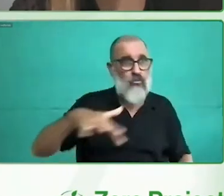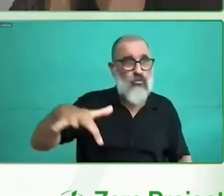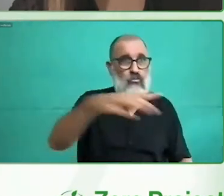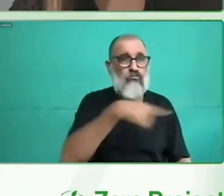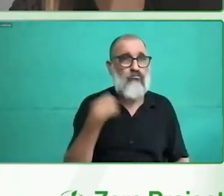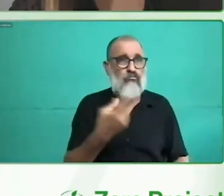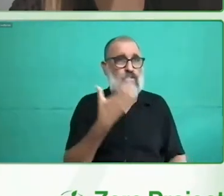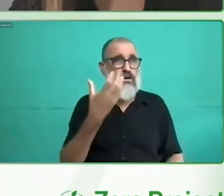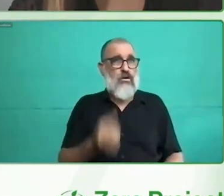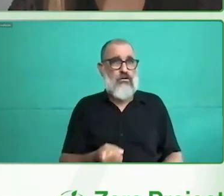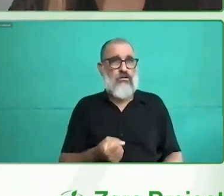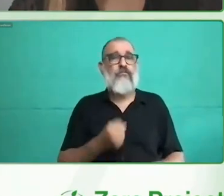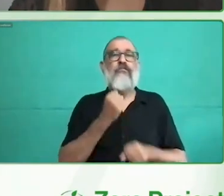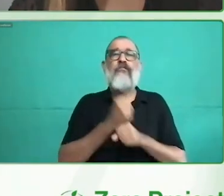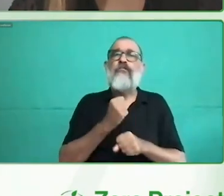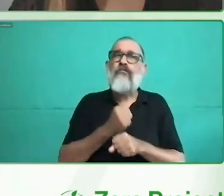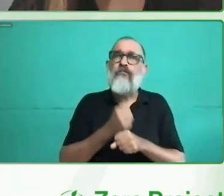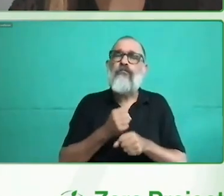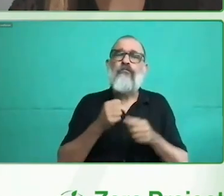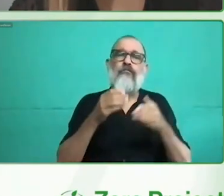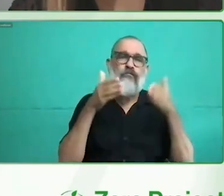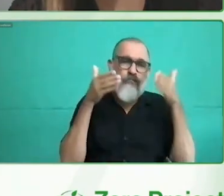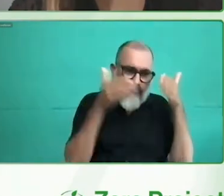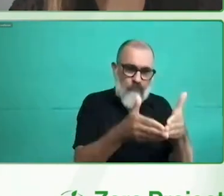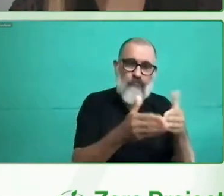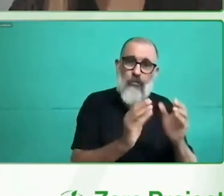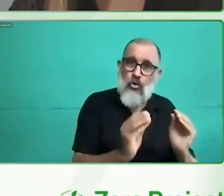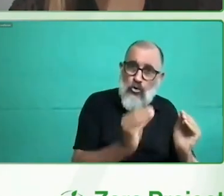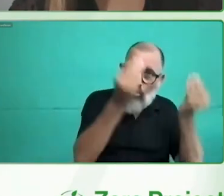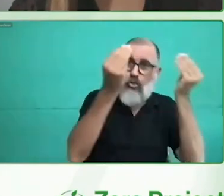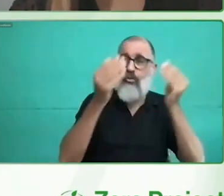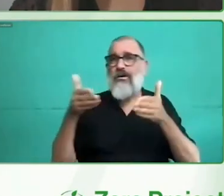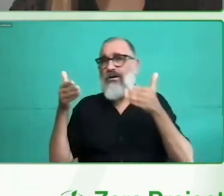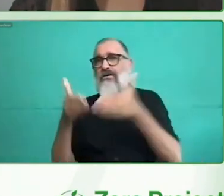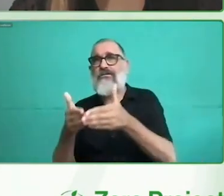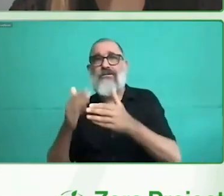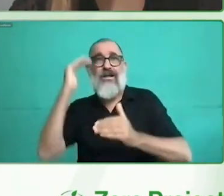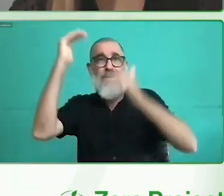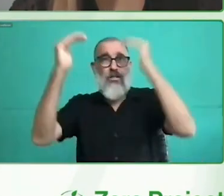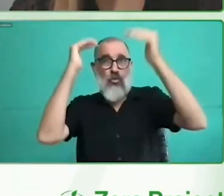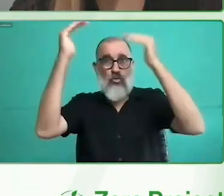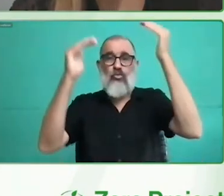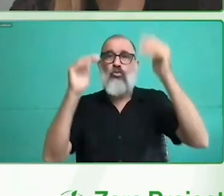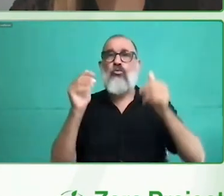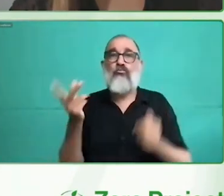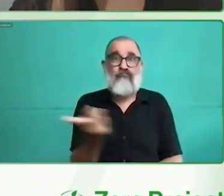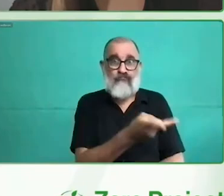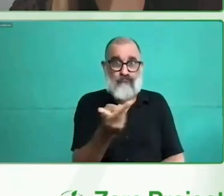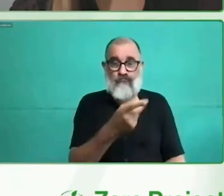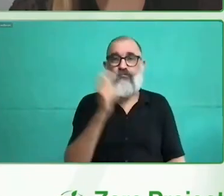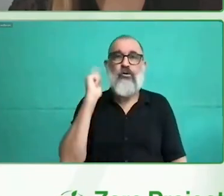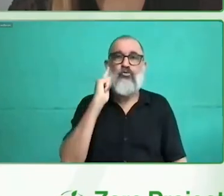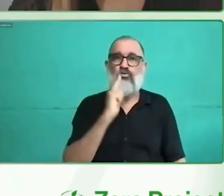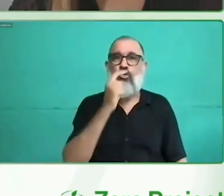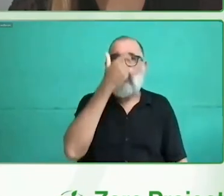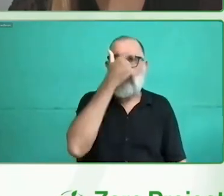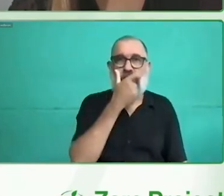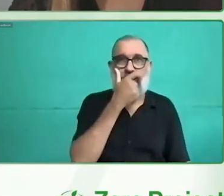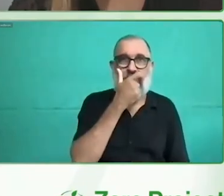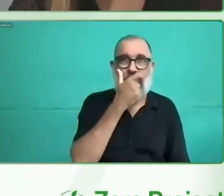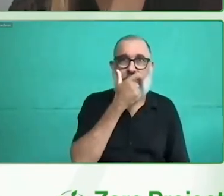en el contexto peruano constituye una importante alternativa de inclusión laboral para las personas con sordoceguera